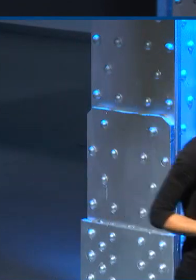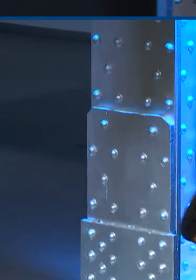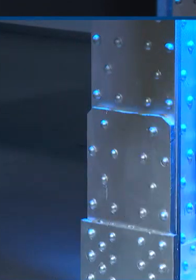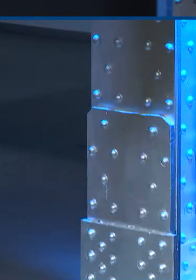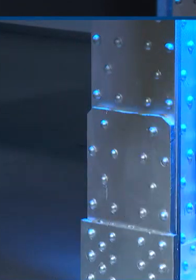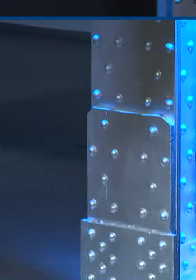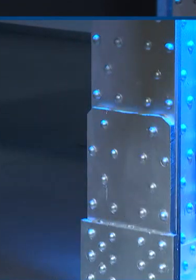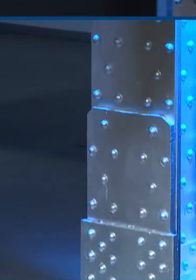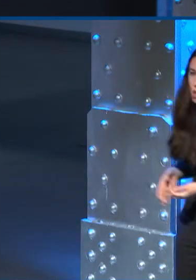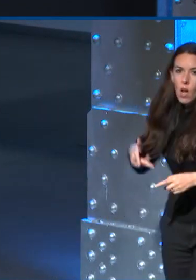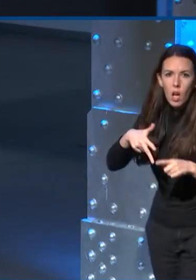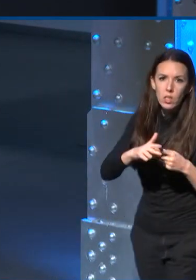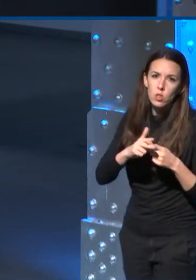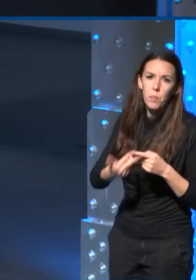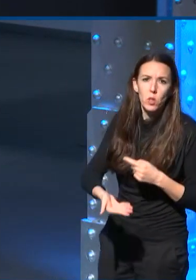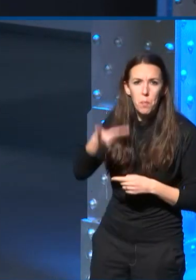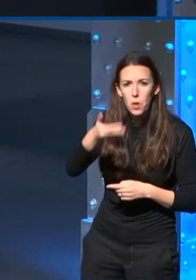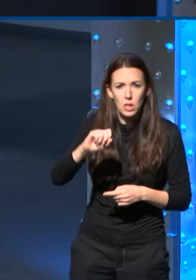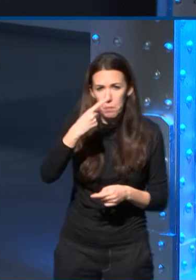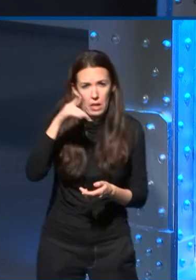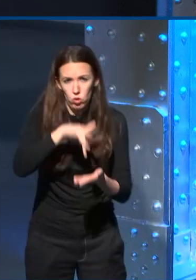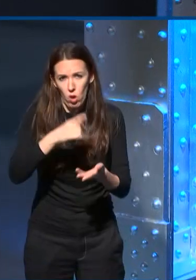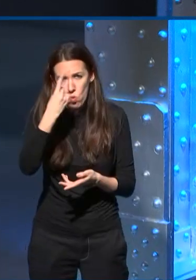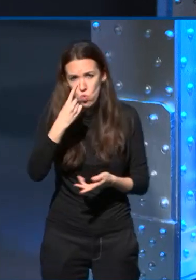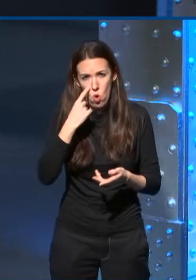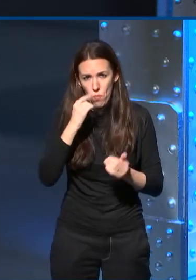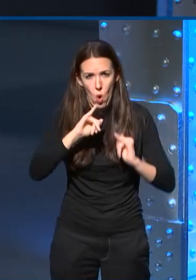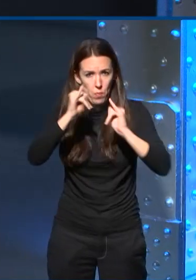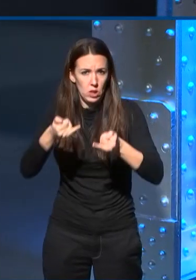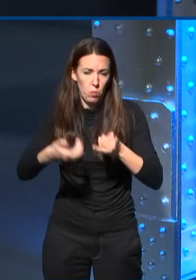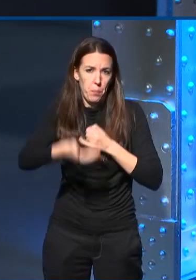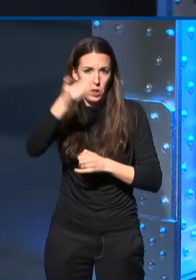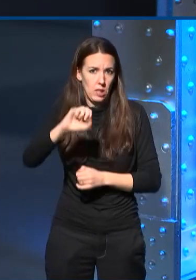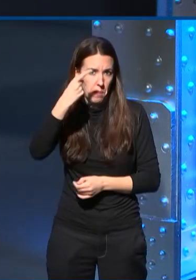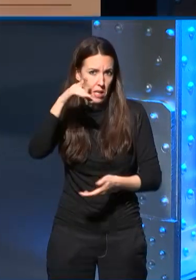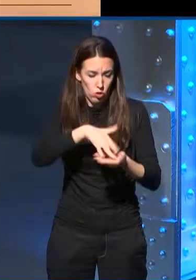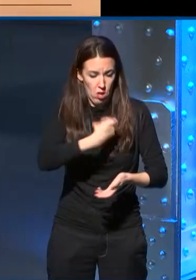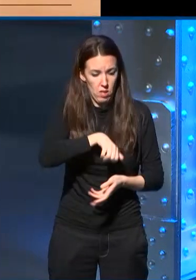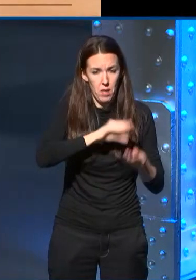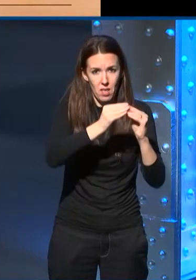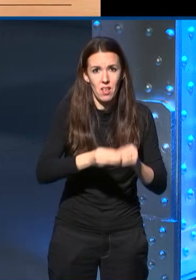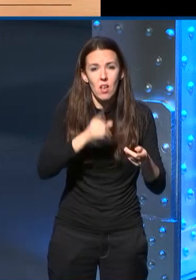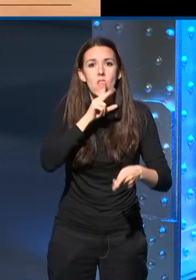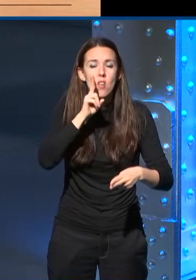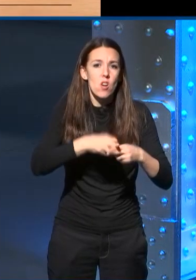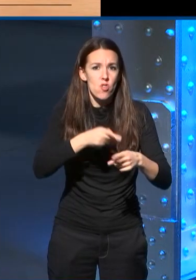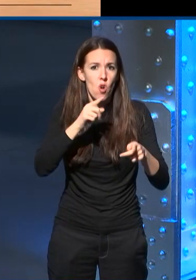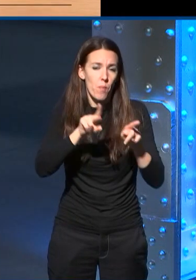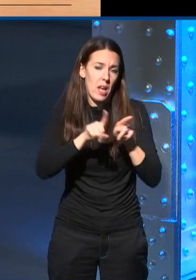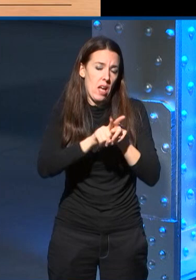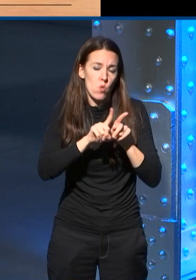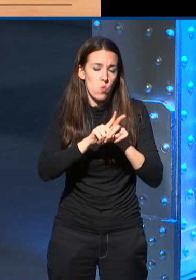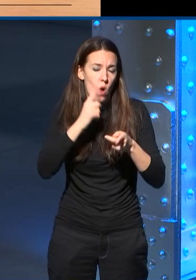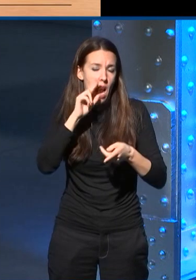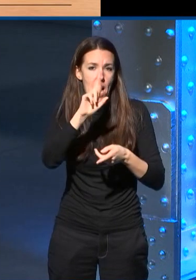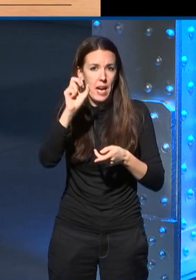los que, uno de los más importantes que va en toda la misión y el más importante de los que se hacen en España es lo que se llama un espectrómetro Raman. No entra en detalles,